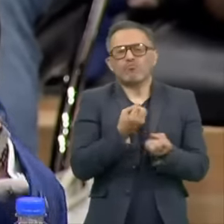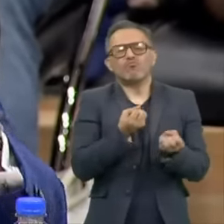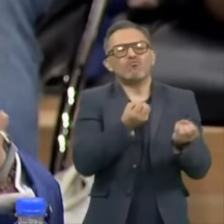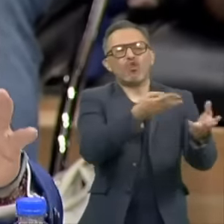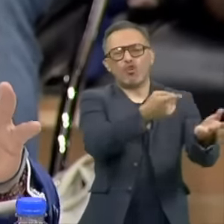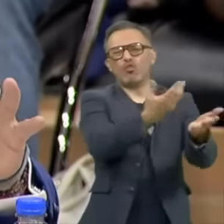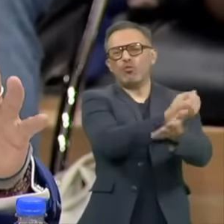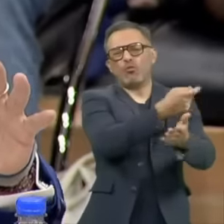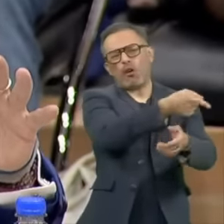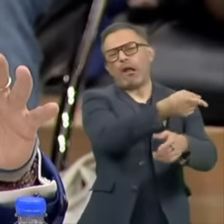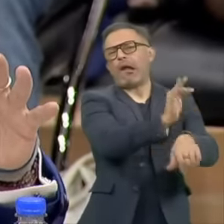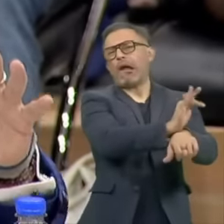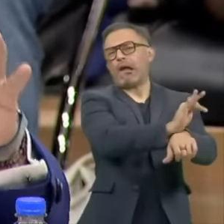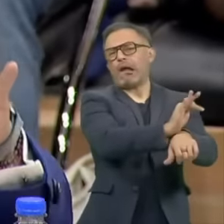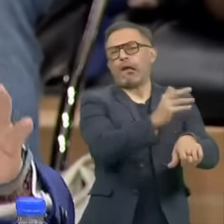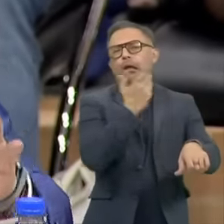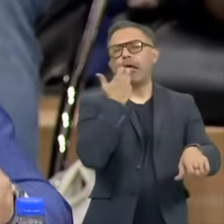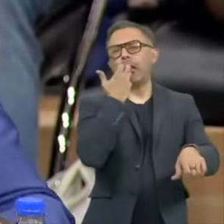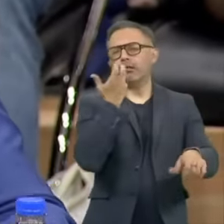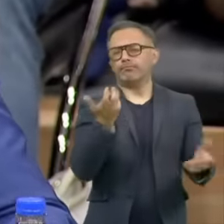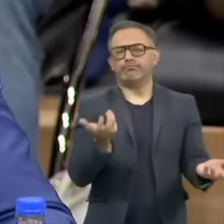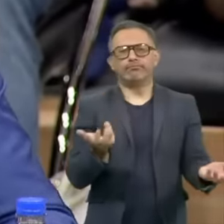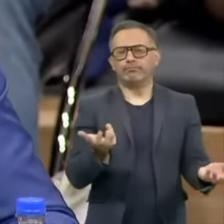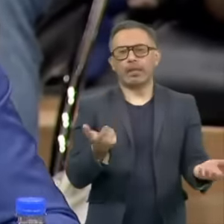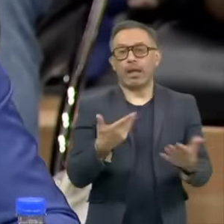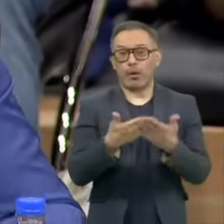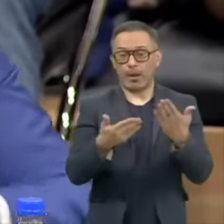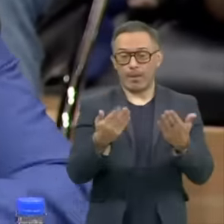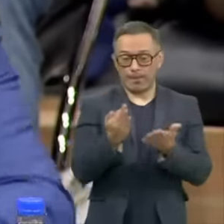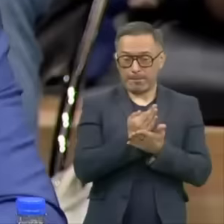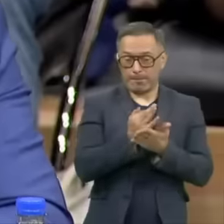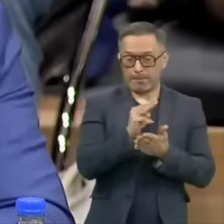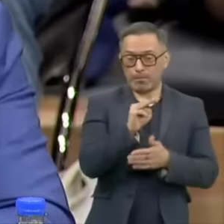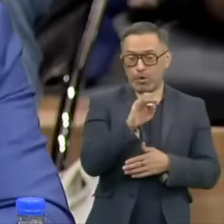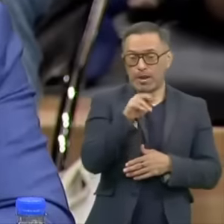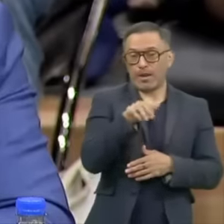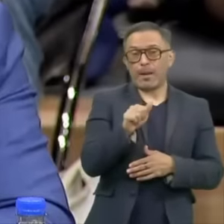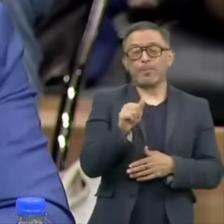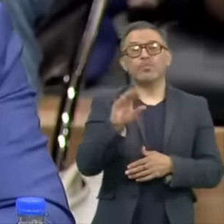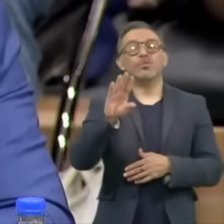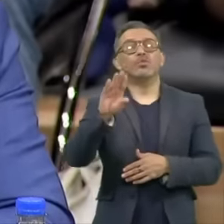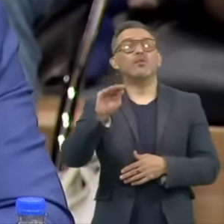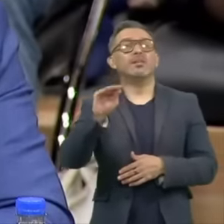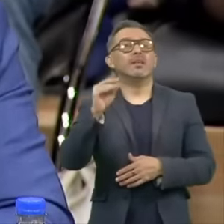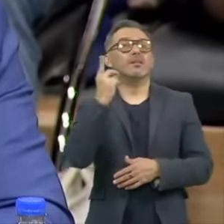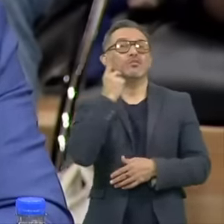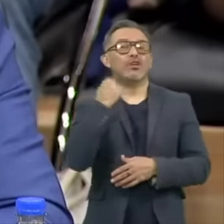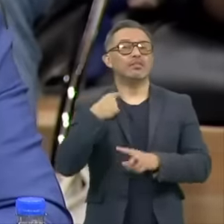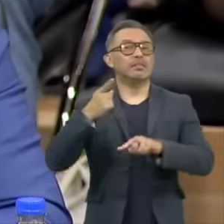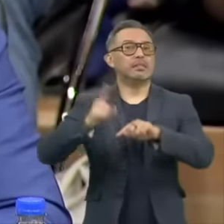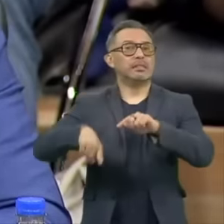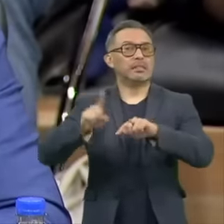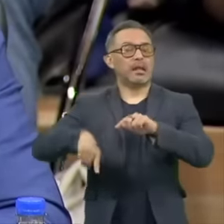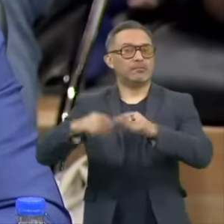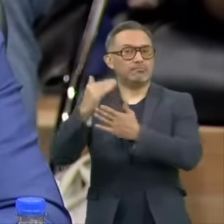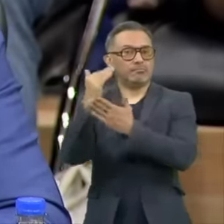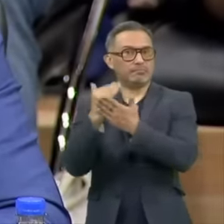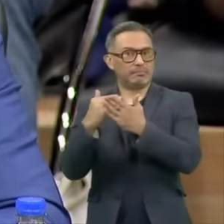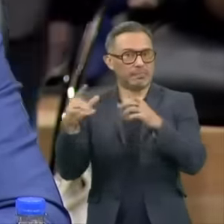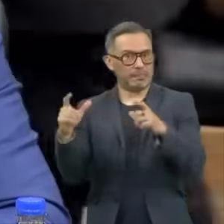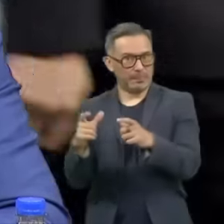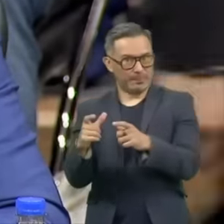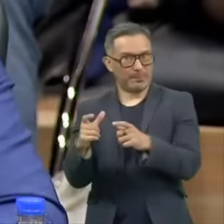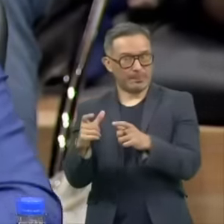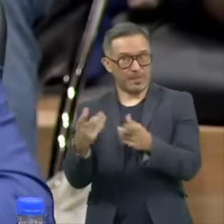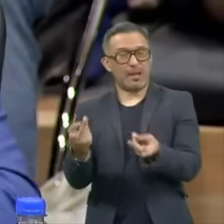Le están quitando a Morena 90 curules y le están